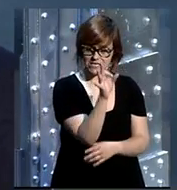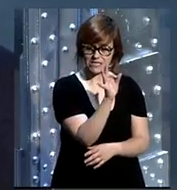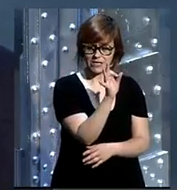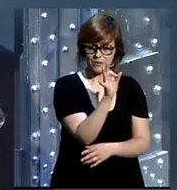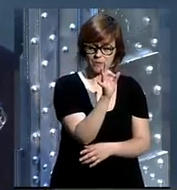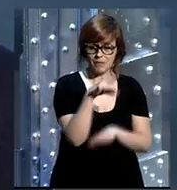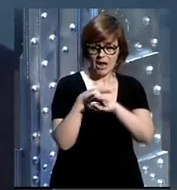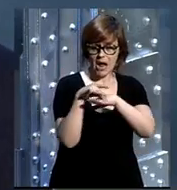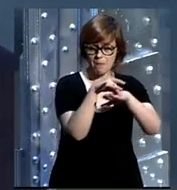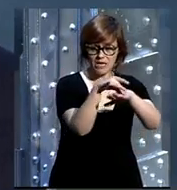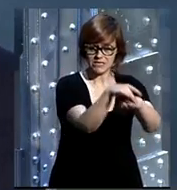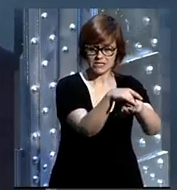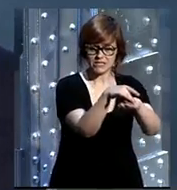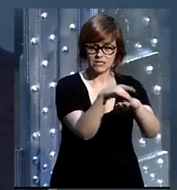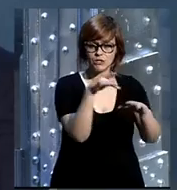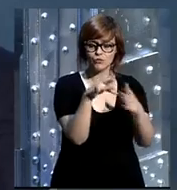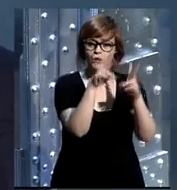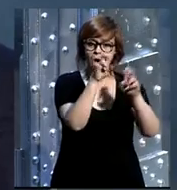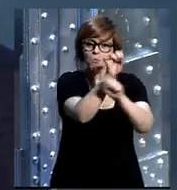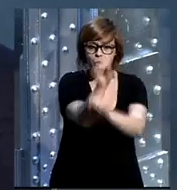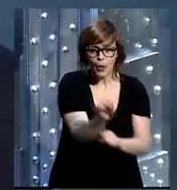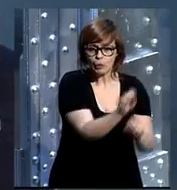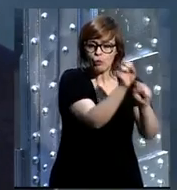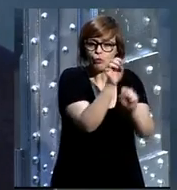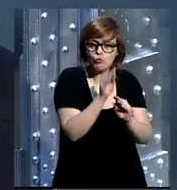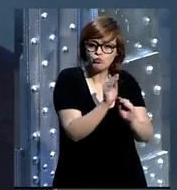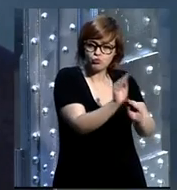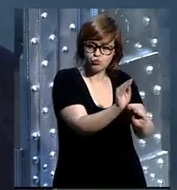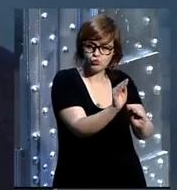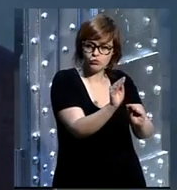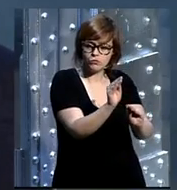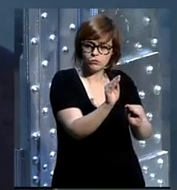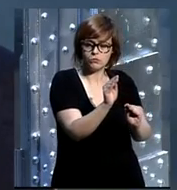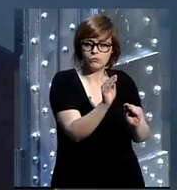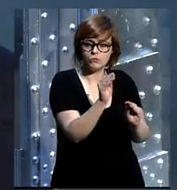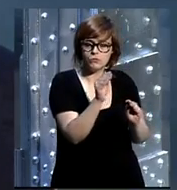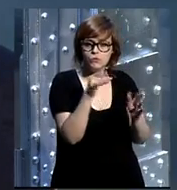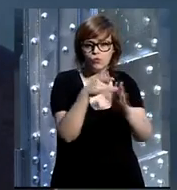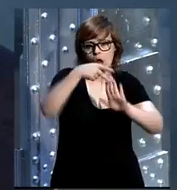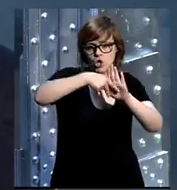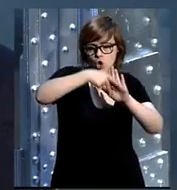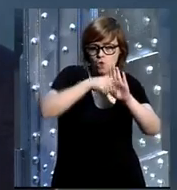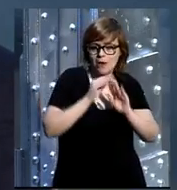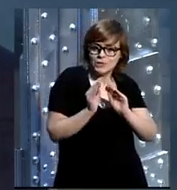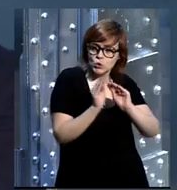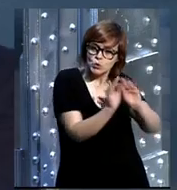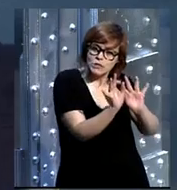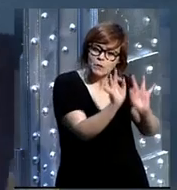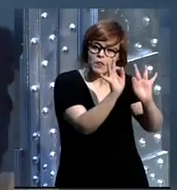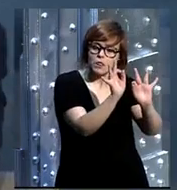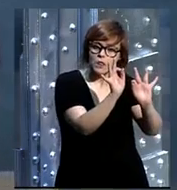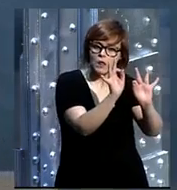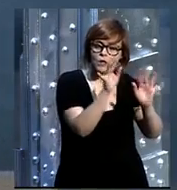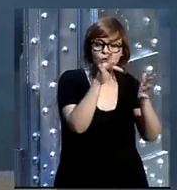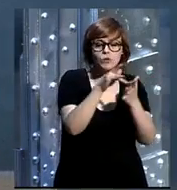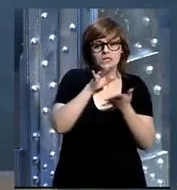tienen una determinada protección y están sometidos a una determinada normativa que es distinta que